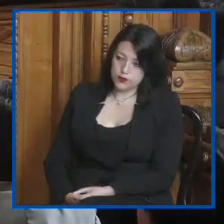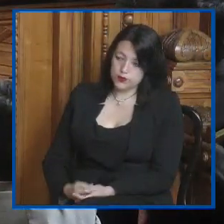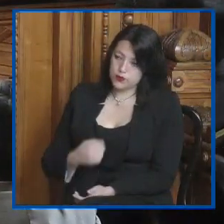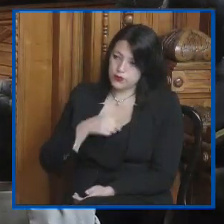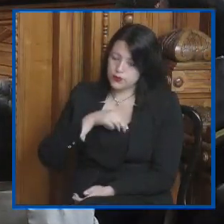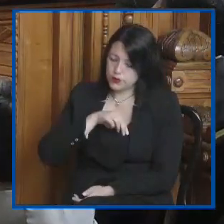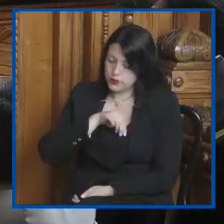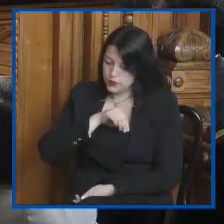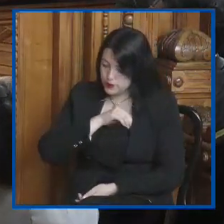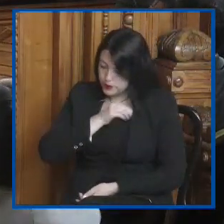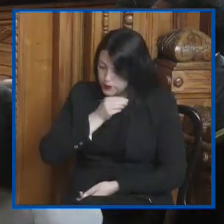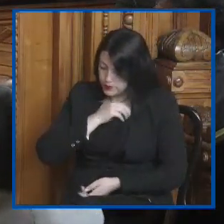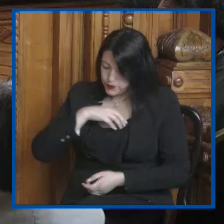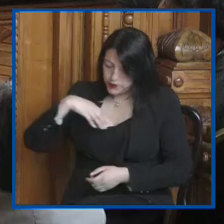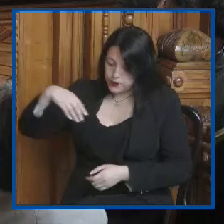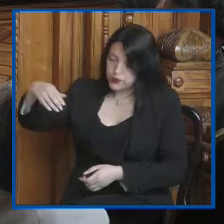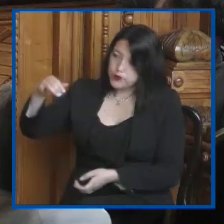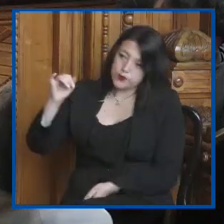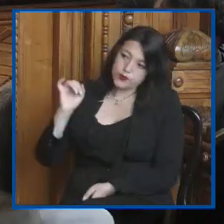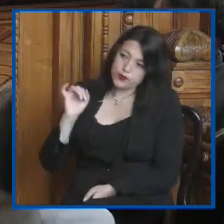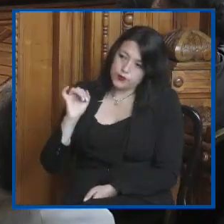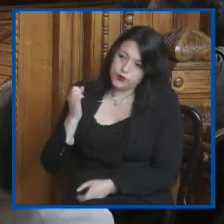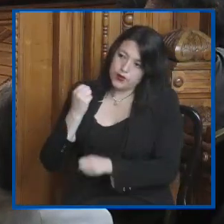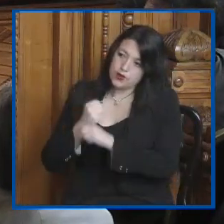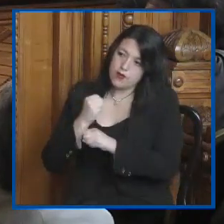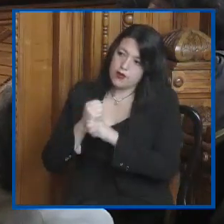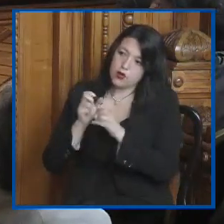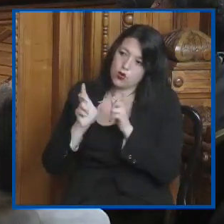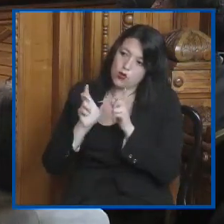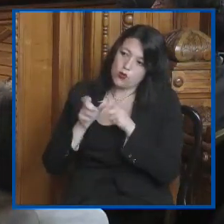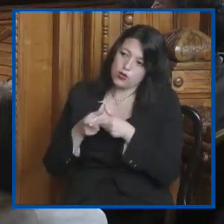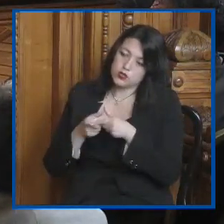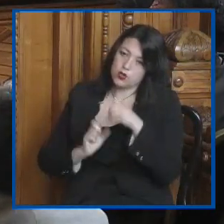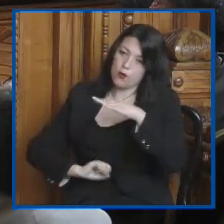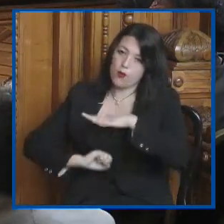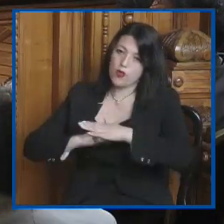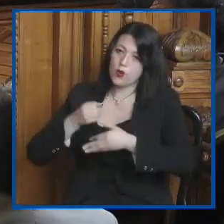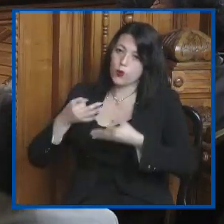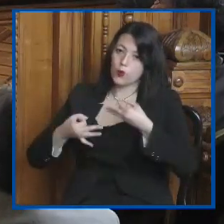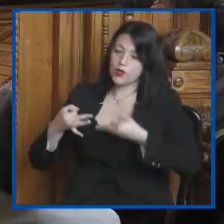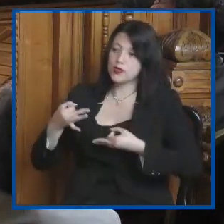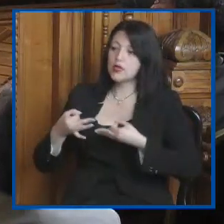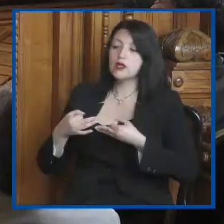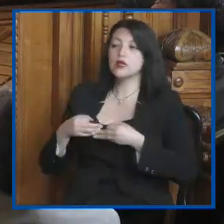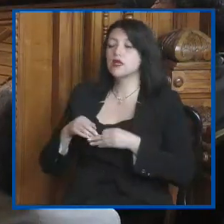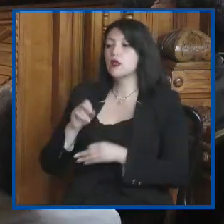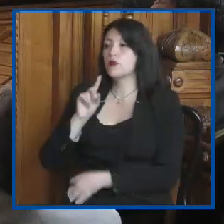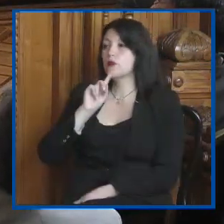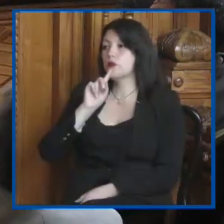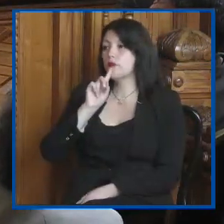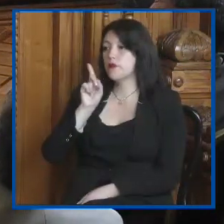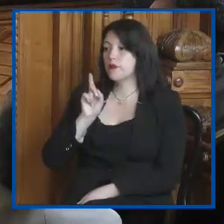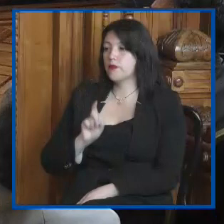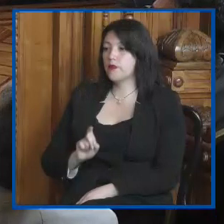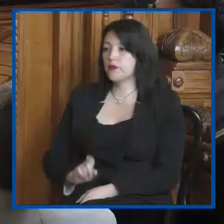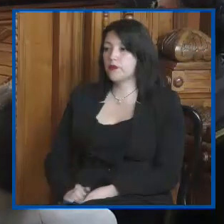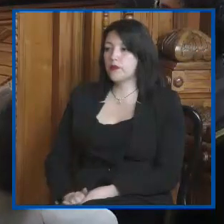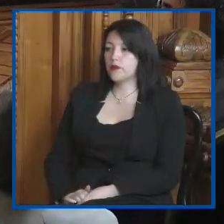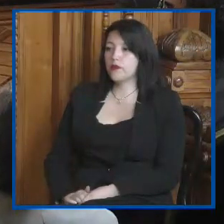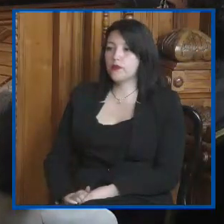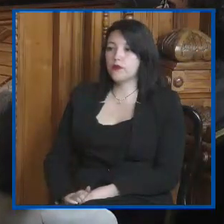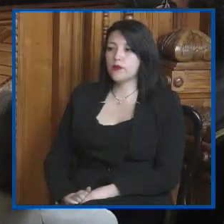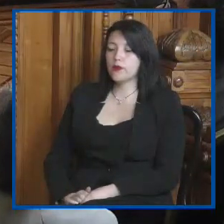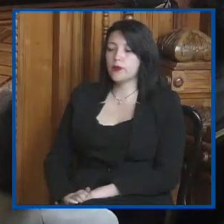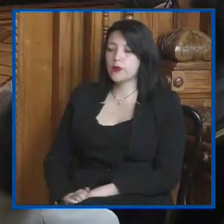Buenas tardes, mi nombre es Juliano Peche, yo trabajo en la Corporación Administrativa del Perjuicial. Quisiera hacerle una pregunta más bien desde la